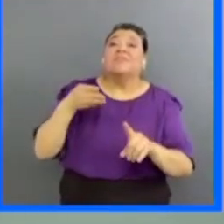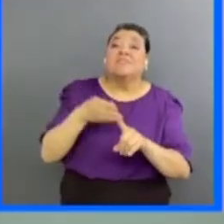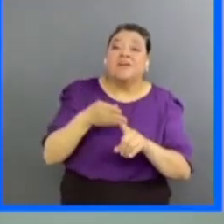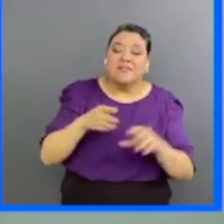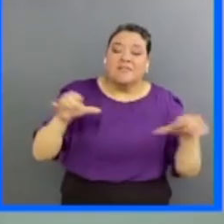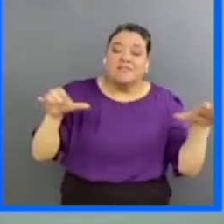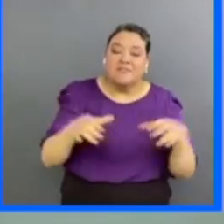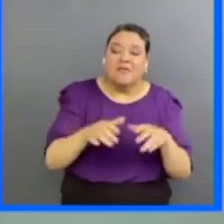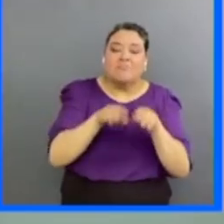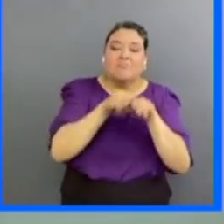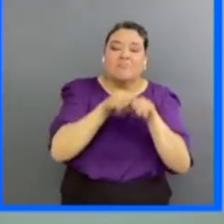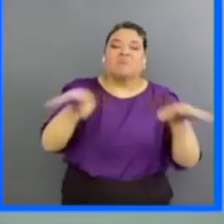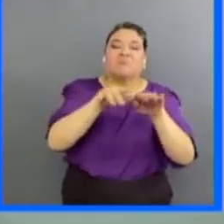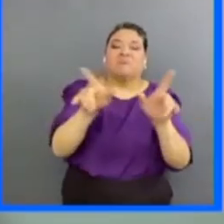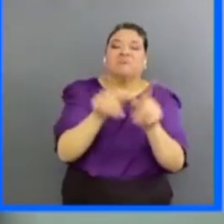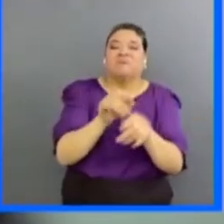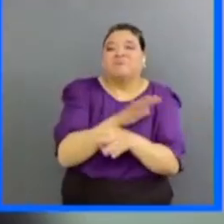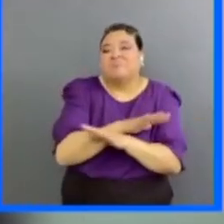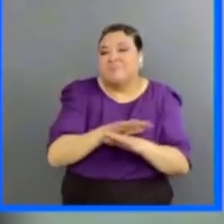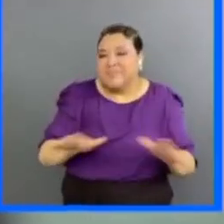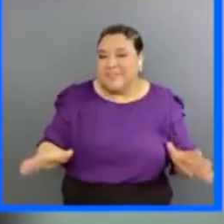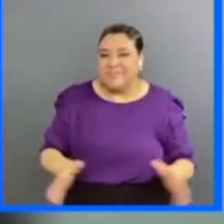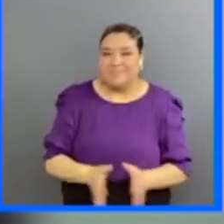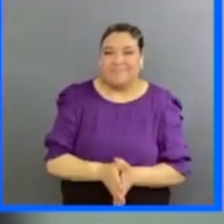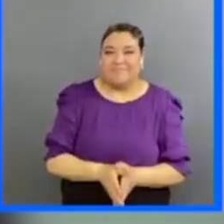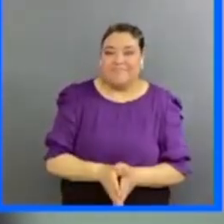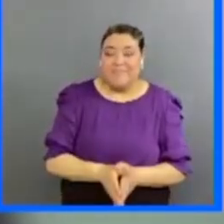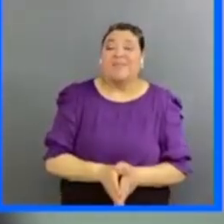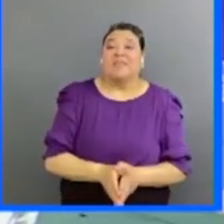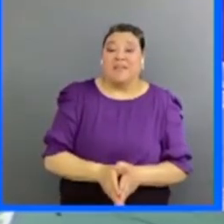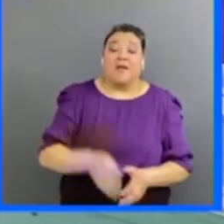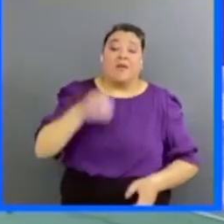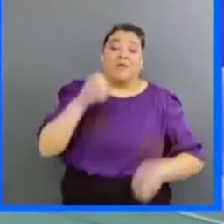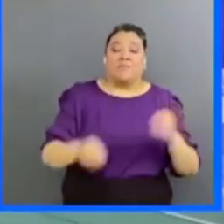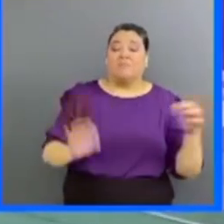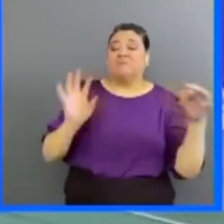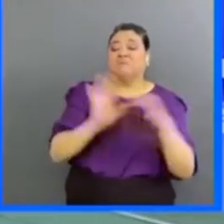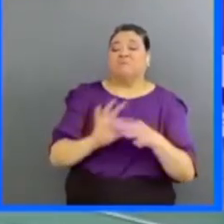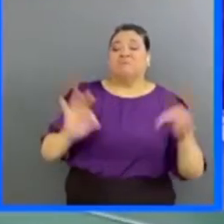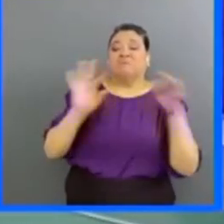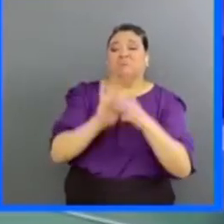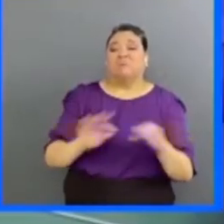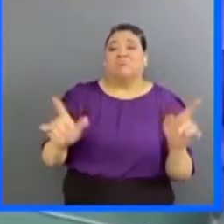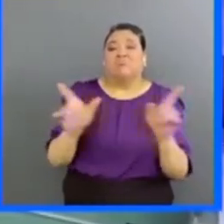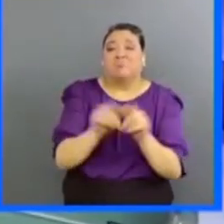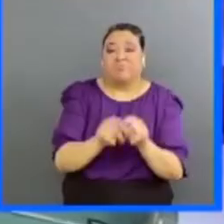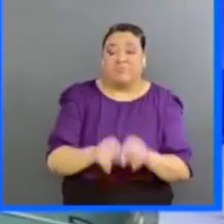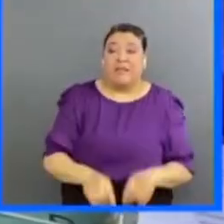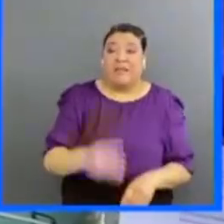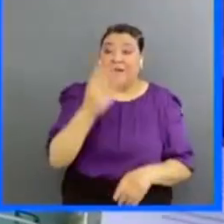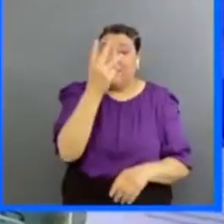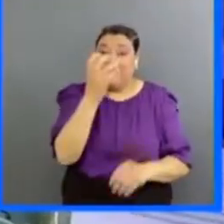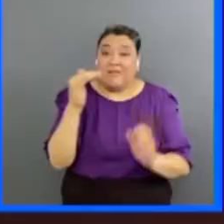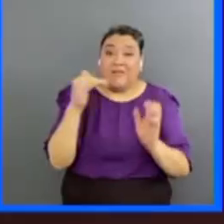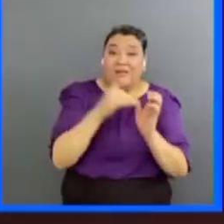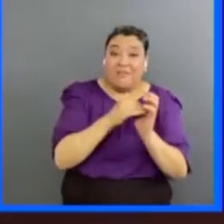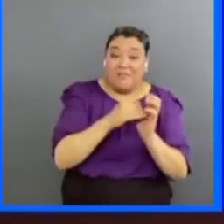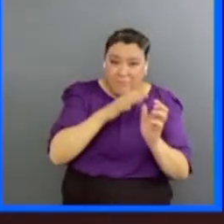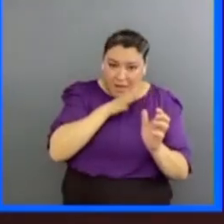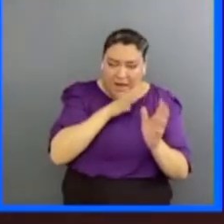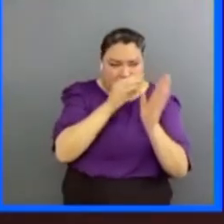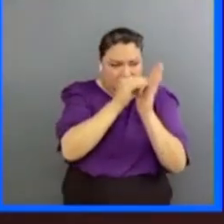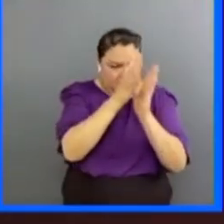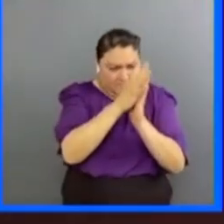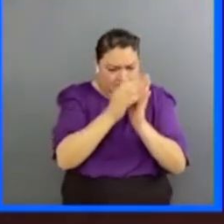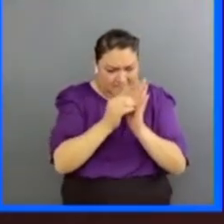institucional. O sea, sigue siendo la Corte hablando. Son más de 300,000 las tesis que se encuentran vigentes,